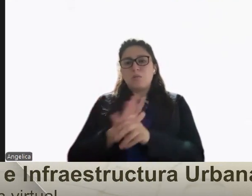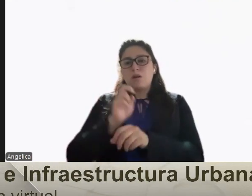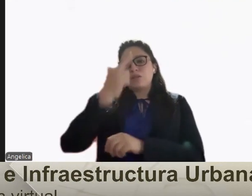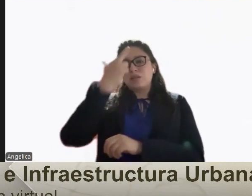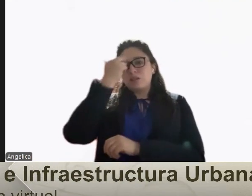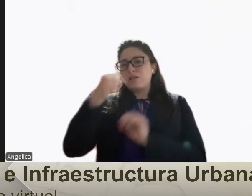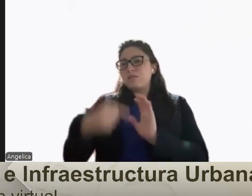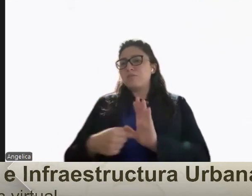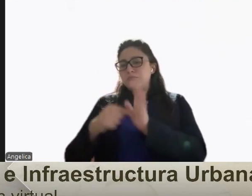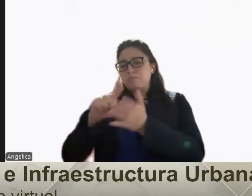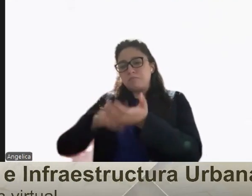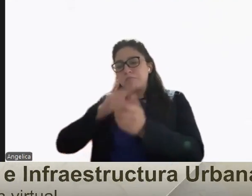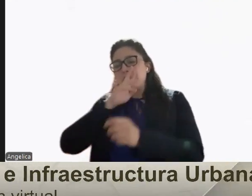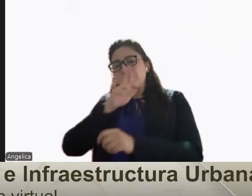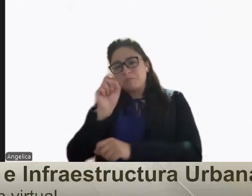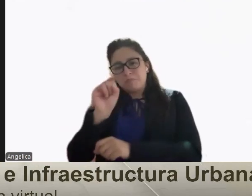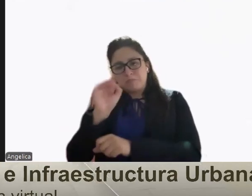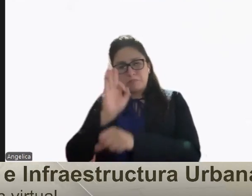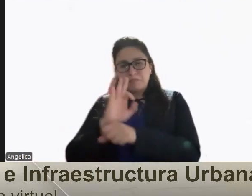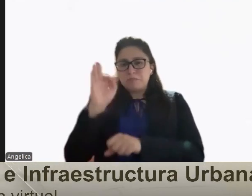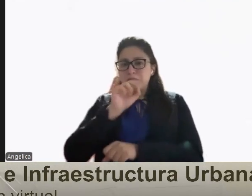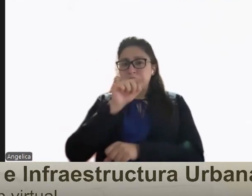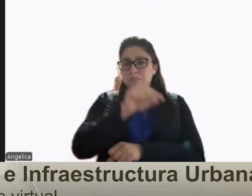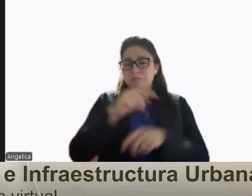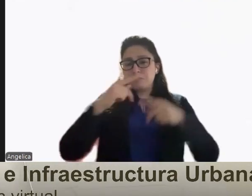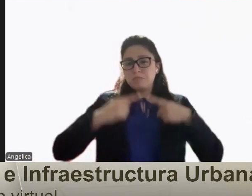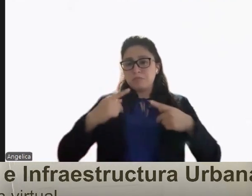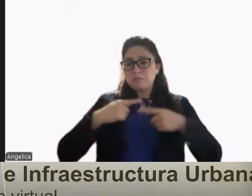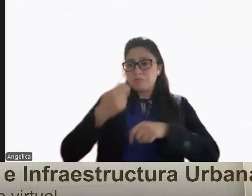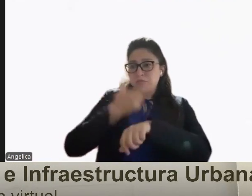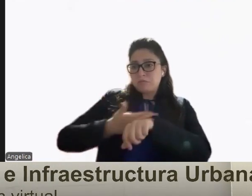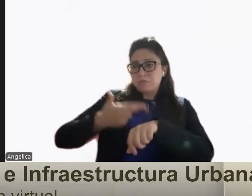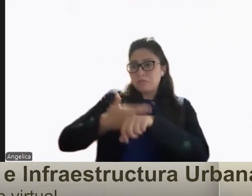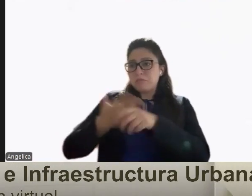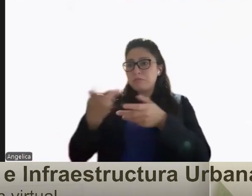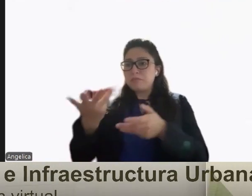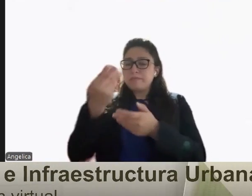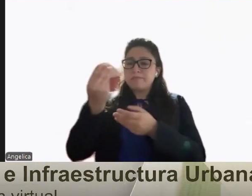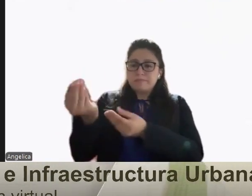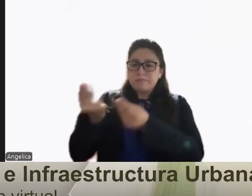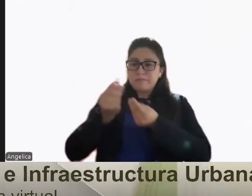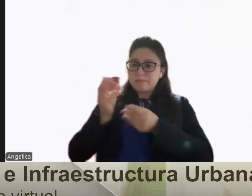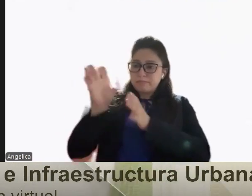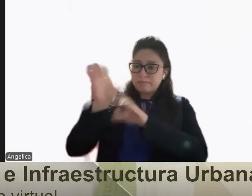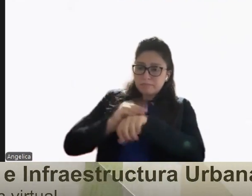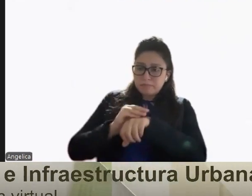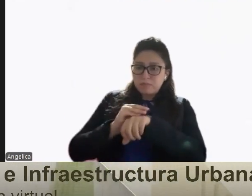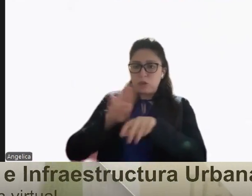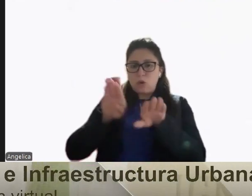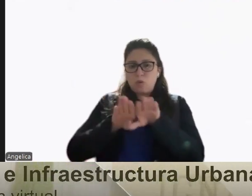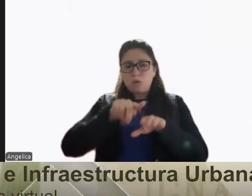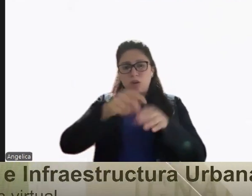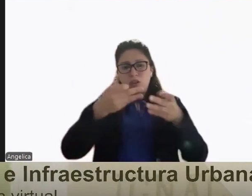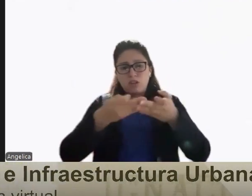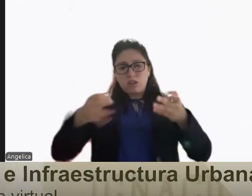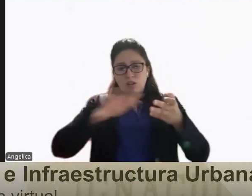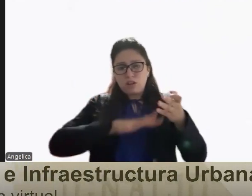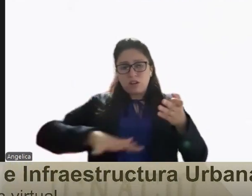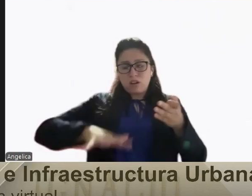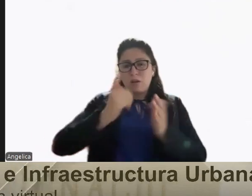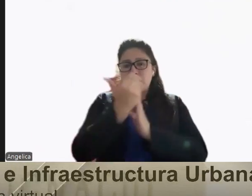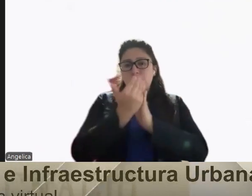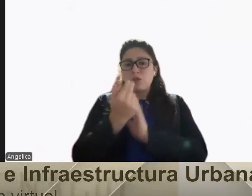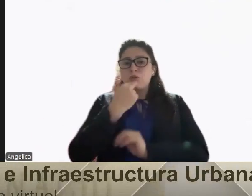en sentido favorable. Cuando una persona hace un mucho menor uso del que le tiene su zonificación